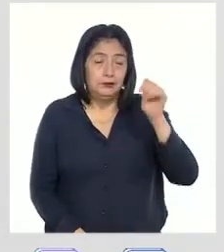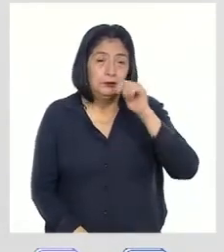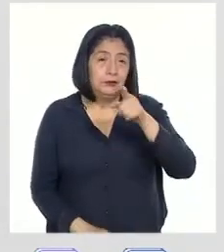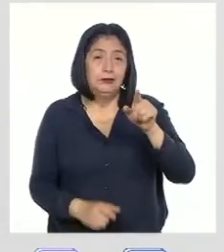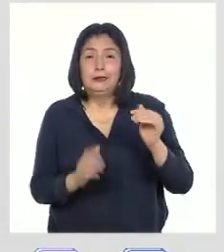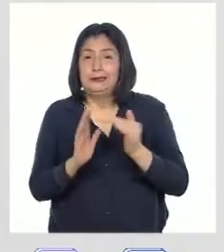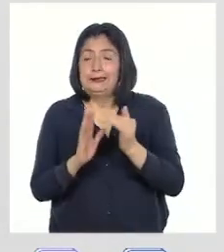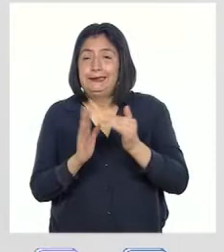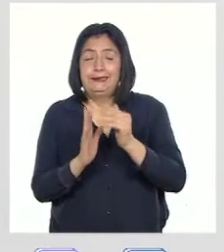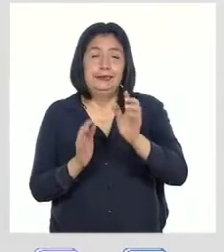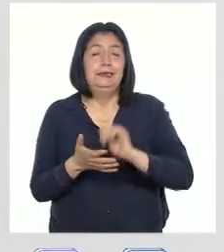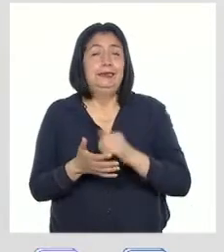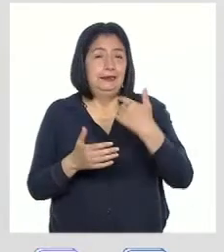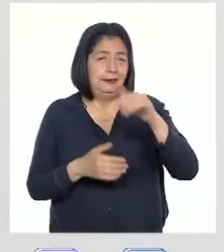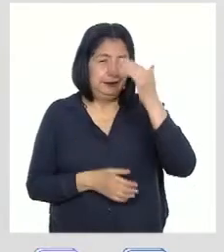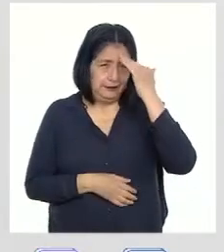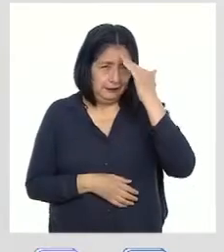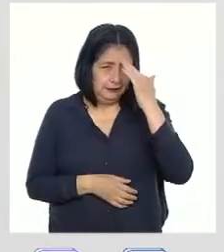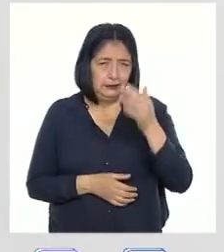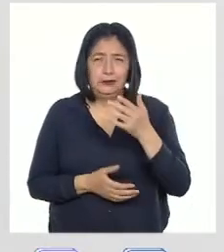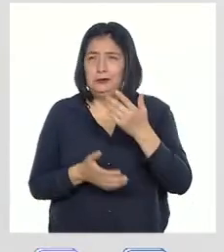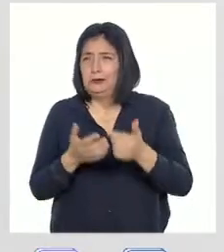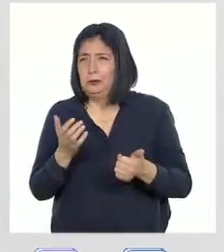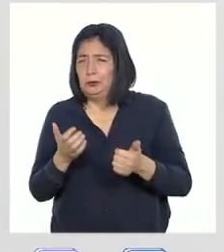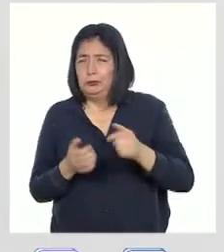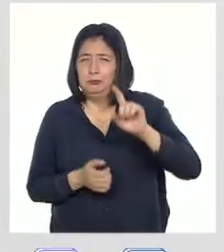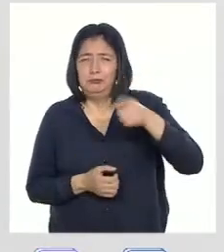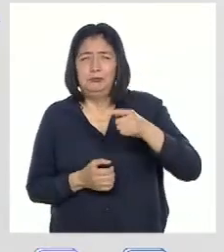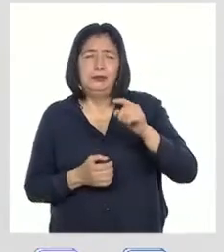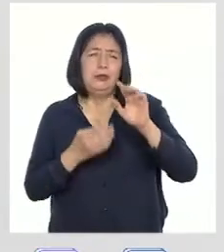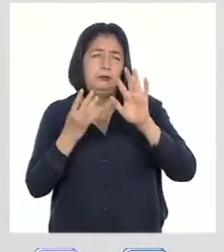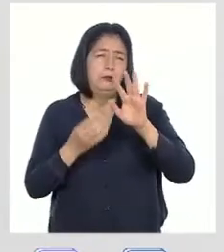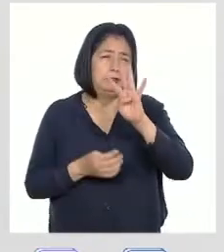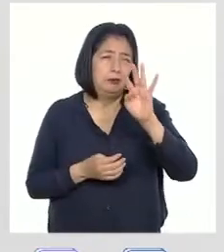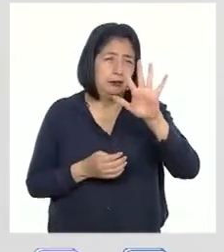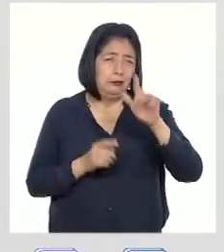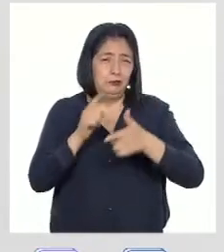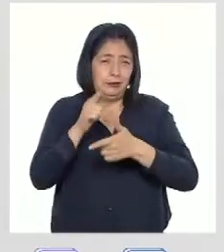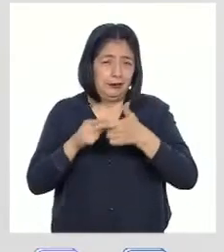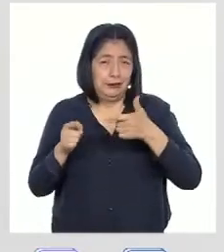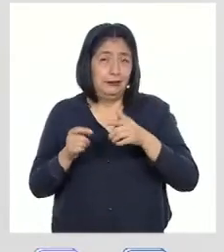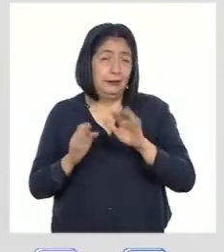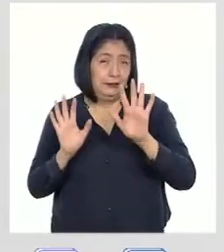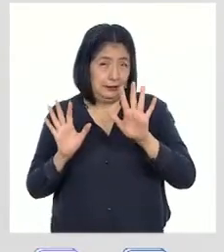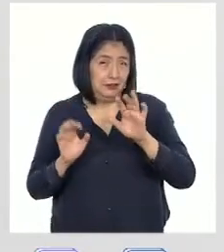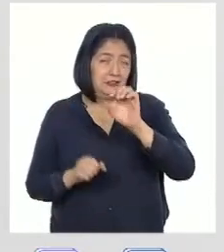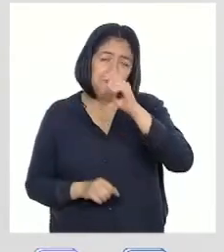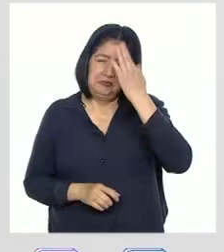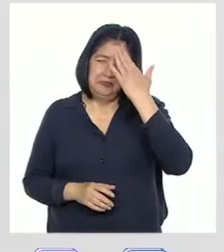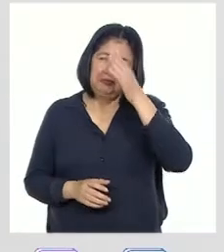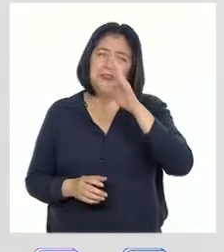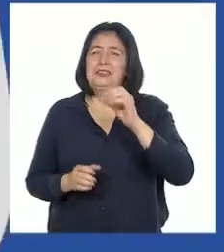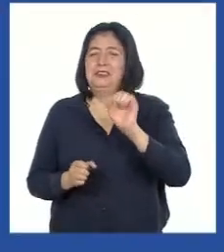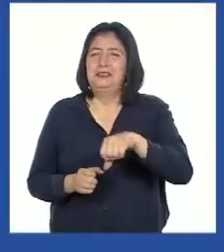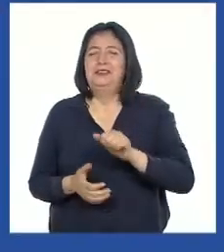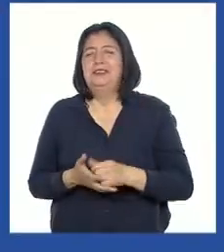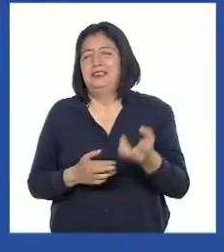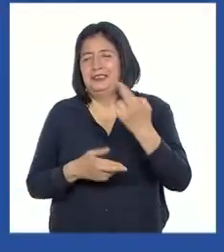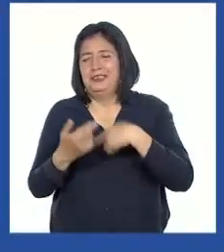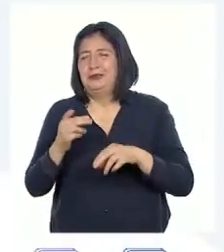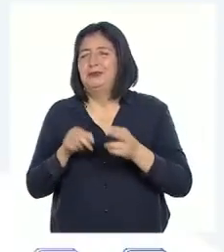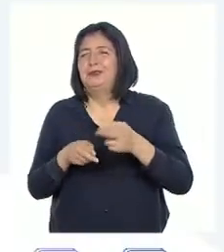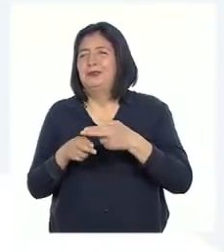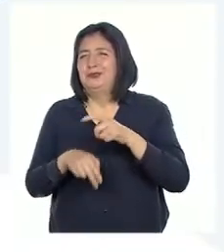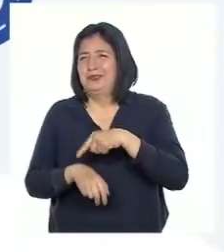chicos en casa, ¿ya saben cuánto es 1945 entre 10? ¡Seguro que sí! Volvemos en un